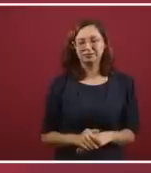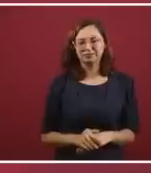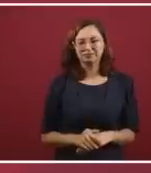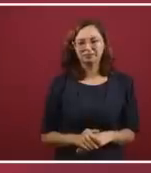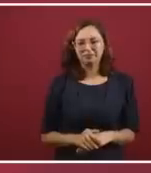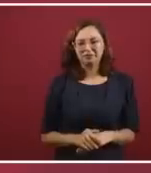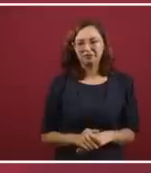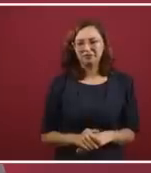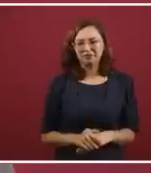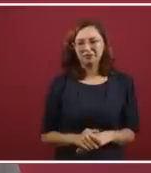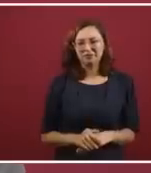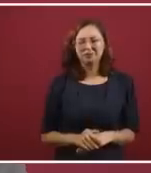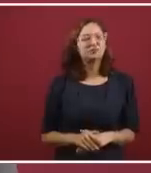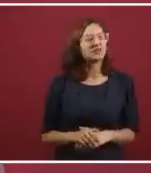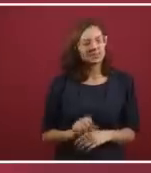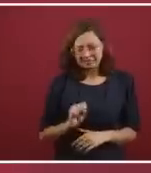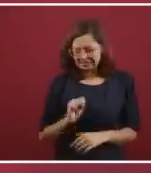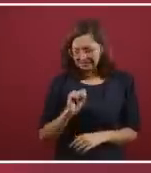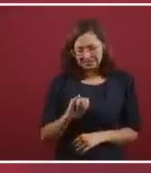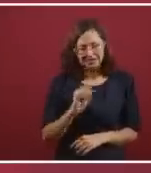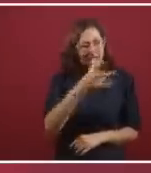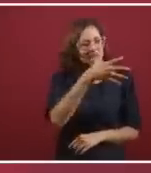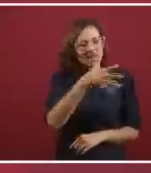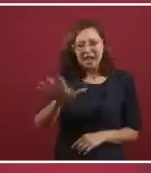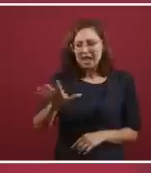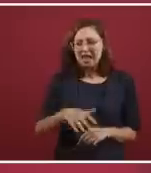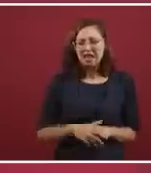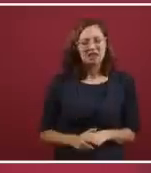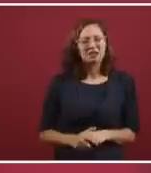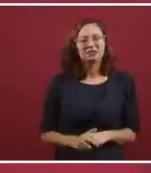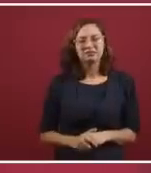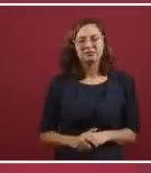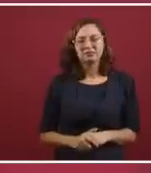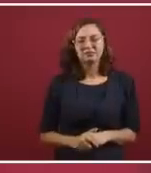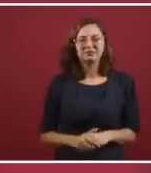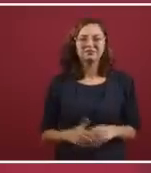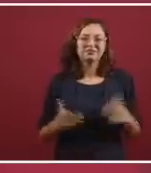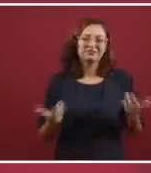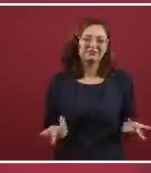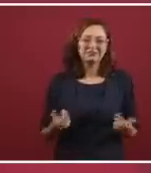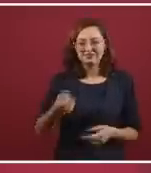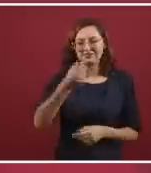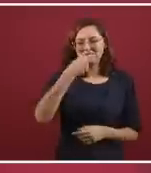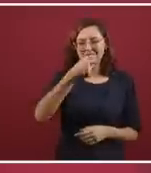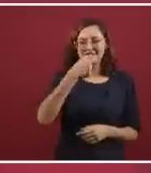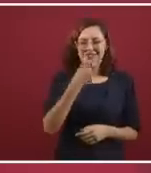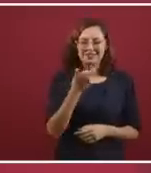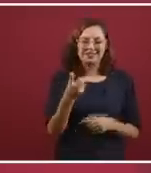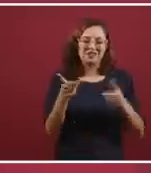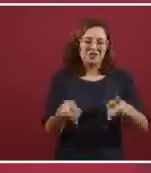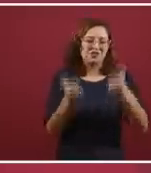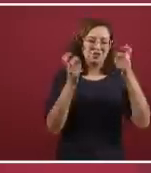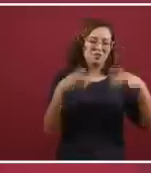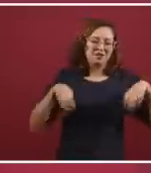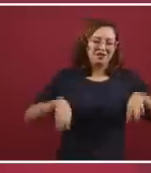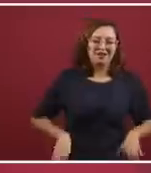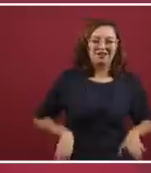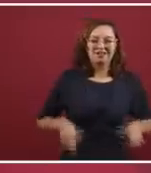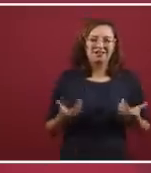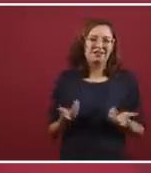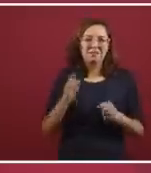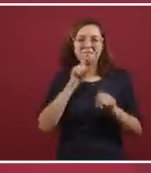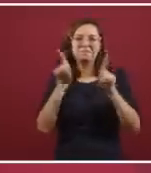si es que en general pues si se roban el dinero las medicinas como nos van a robar el dinero de los